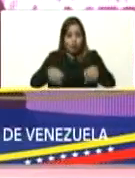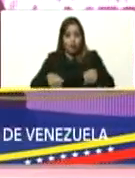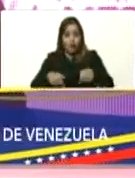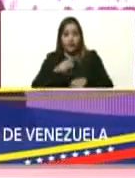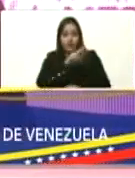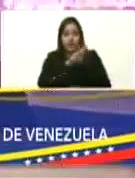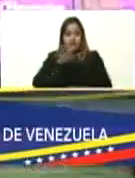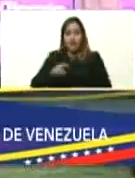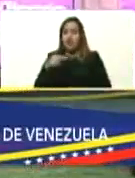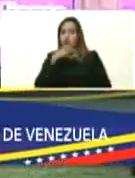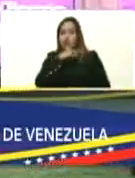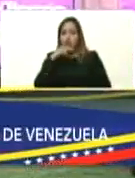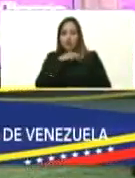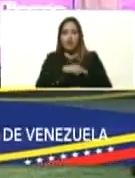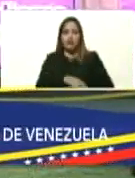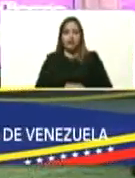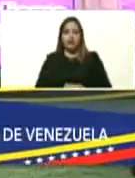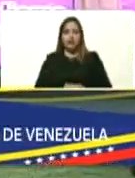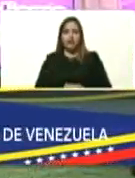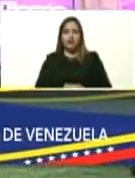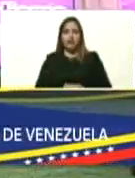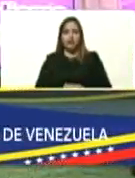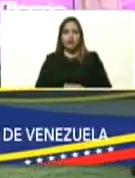24 de octubre.